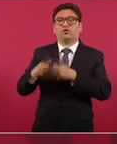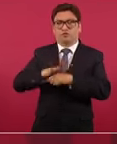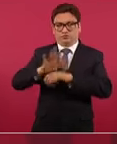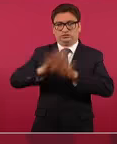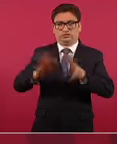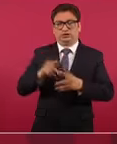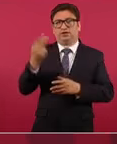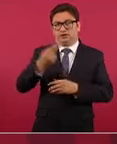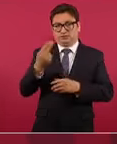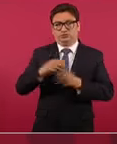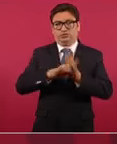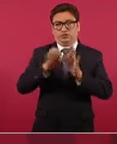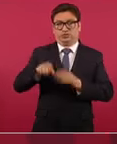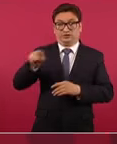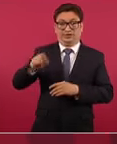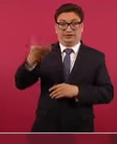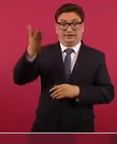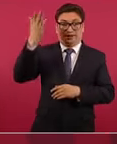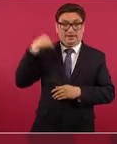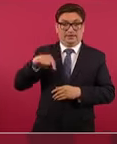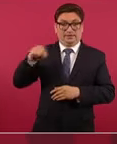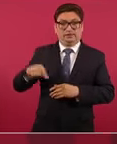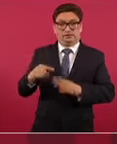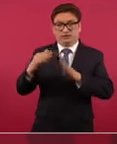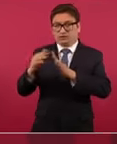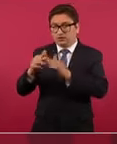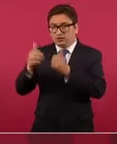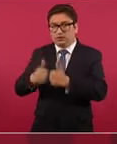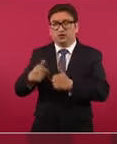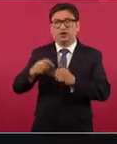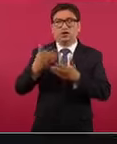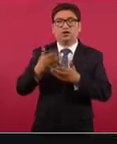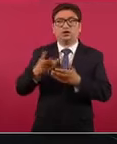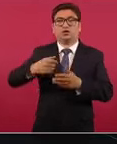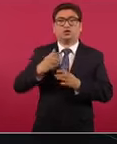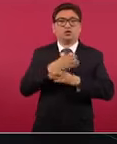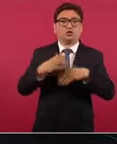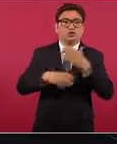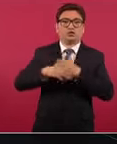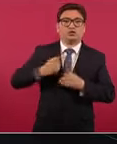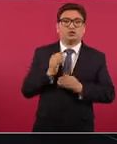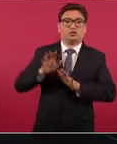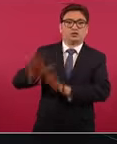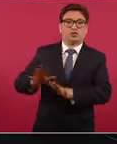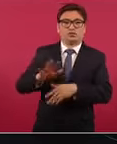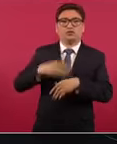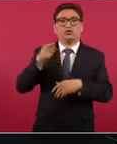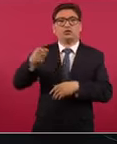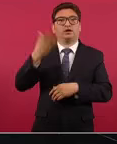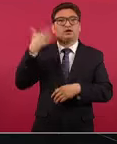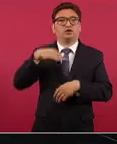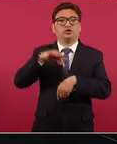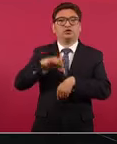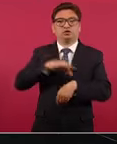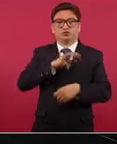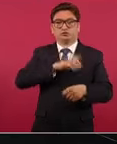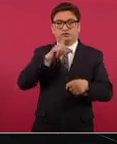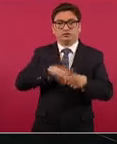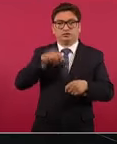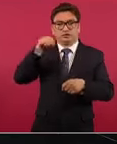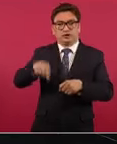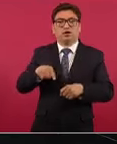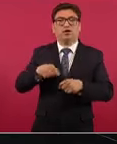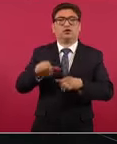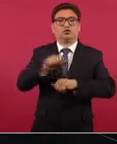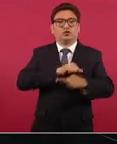pongo un ejemplo ahí estaban las residencias ahora las utilizan de bodega porque las residencias para los médicos especialistas que están haciendo